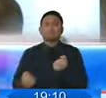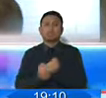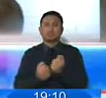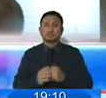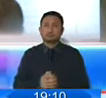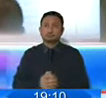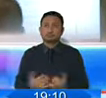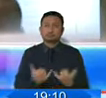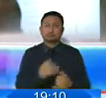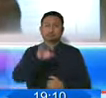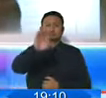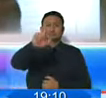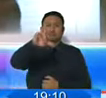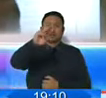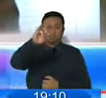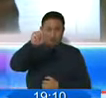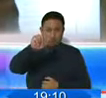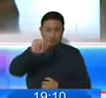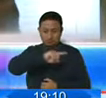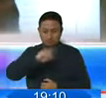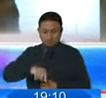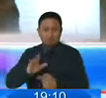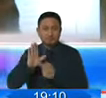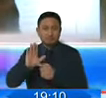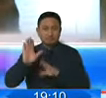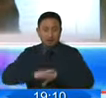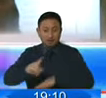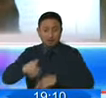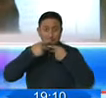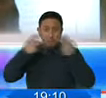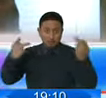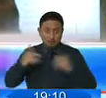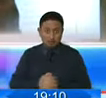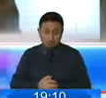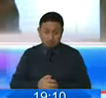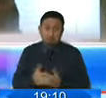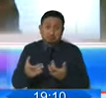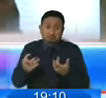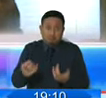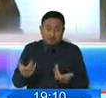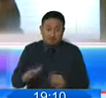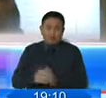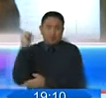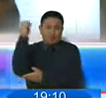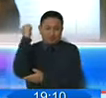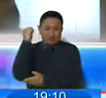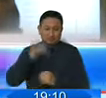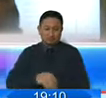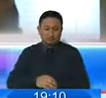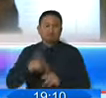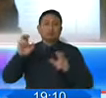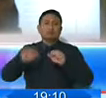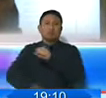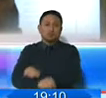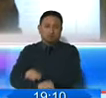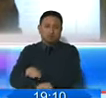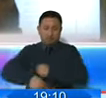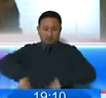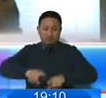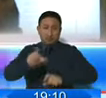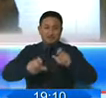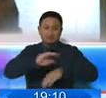Felipe Caicedo se ha hecho público por ser él una persona pública, por estar en un tema futbolístico que tiene gran